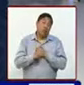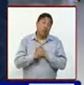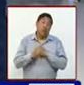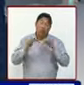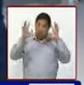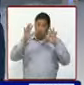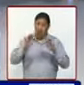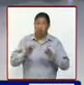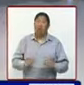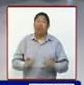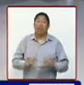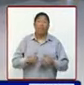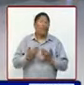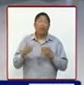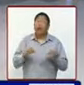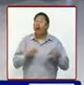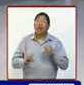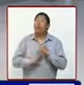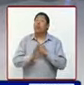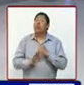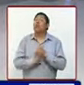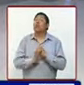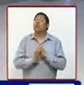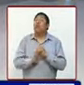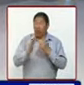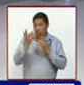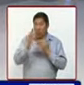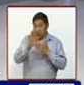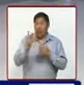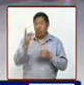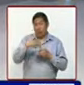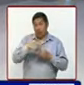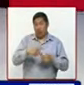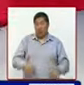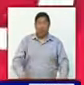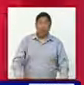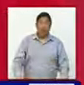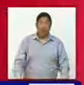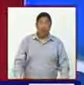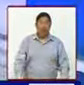ante la emergencia por las lluvias? Estamos esperando su participación.